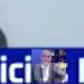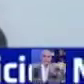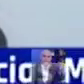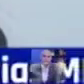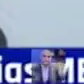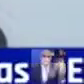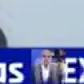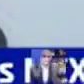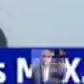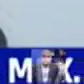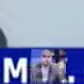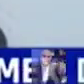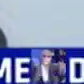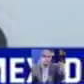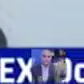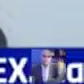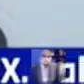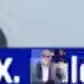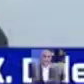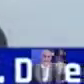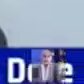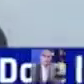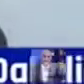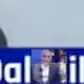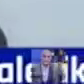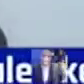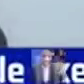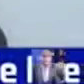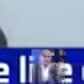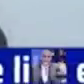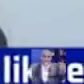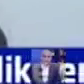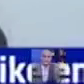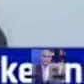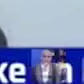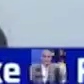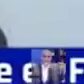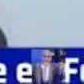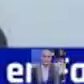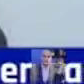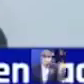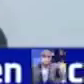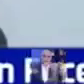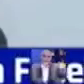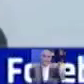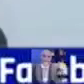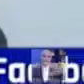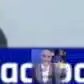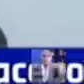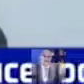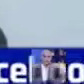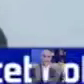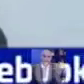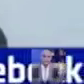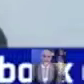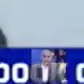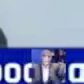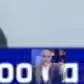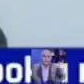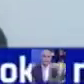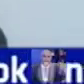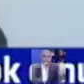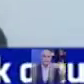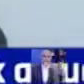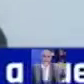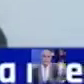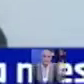Margarita Ríos Farjat, que iba a ser pieza fundamental y que a la mera hora parece que está trabajando